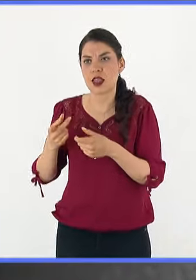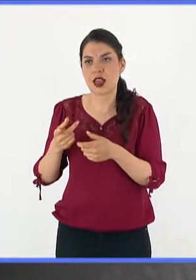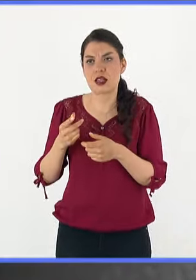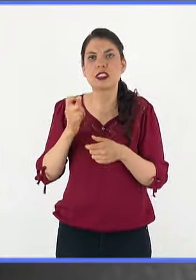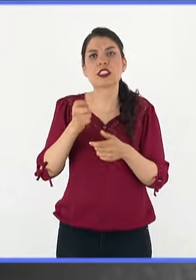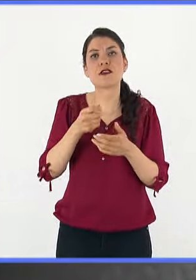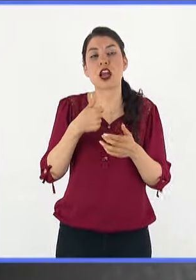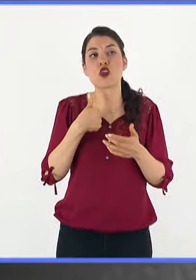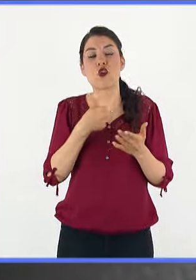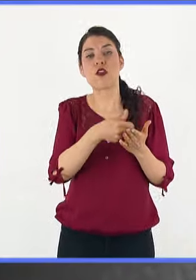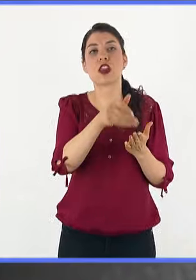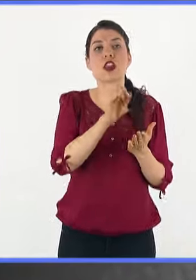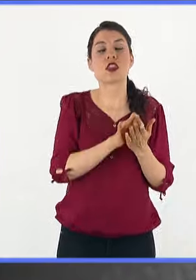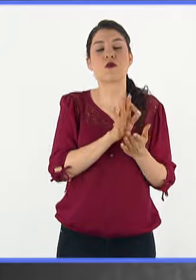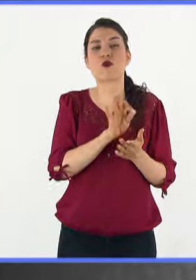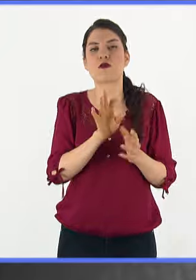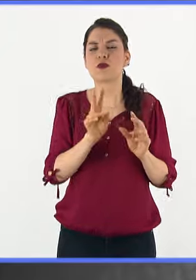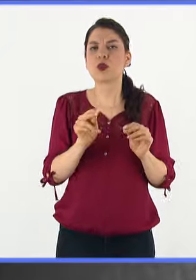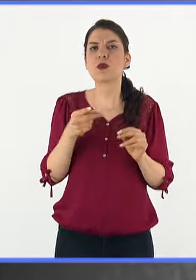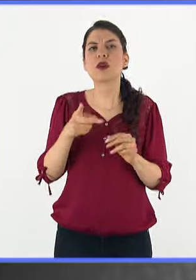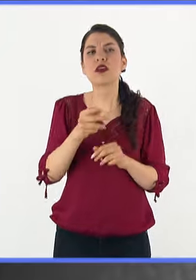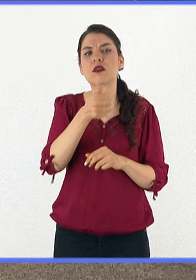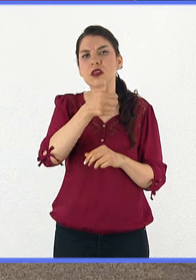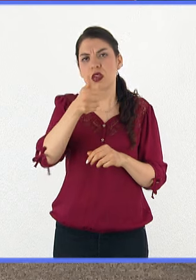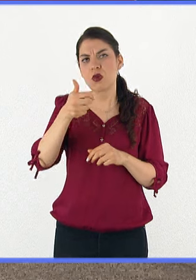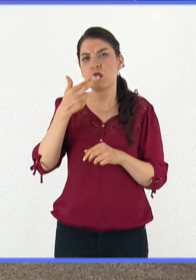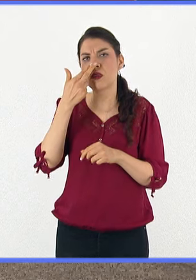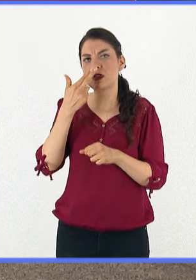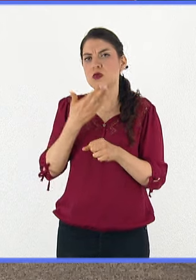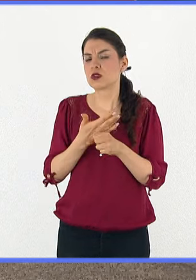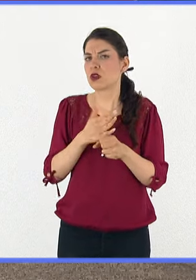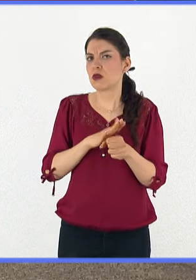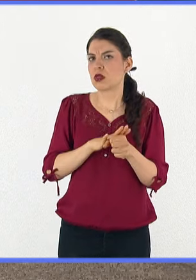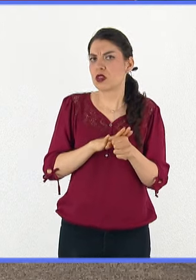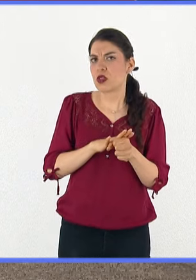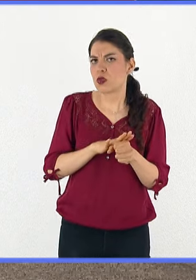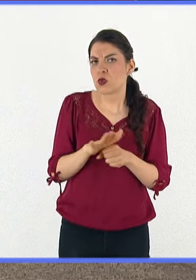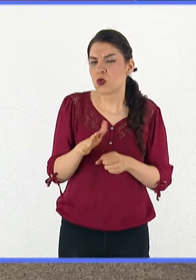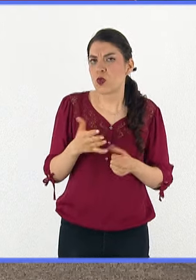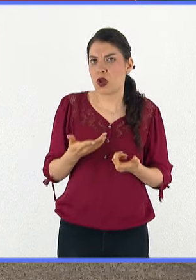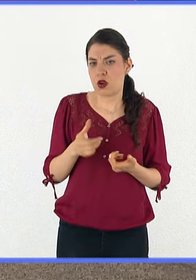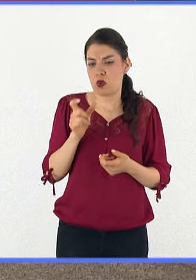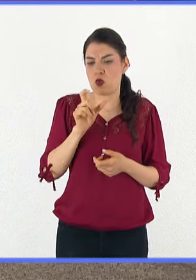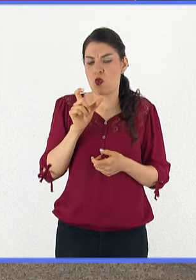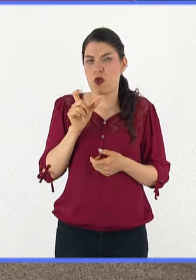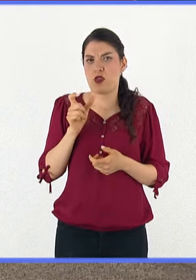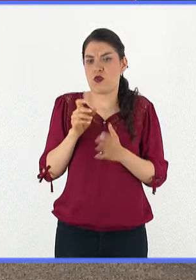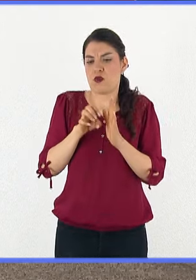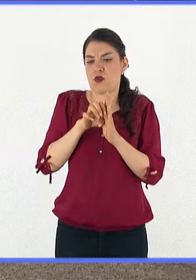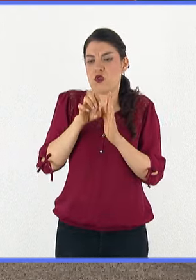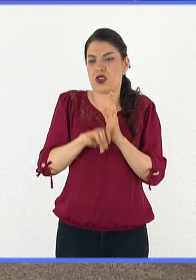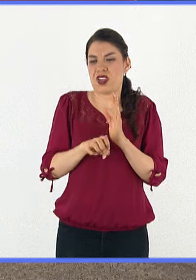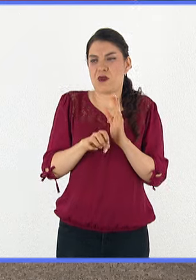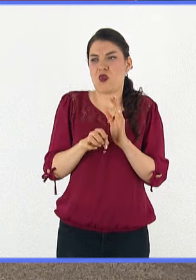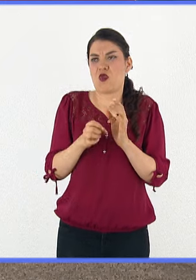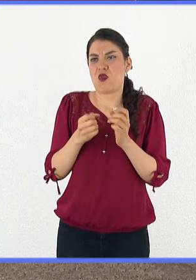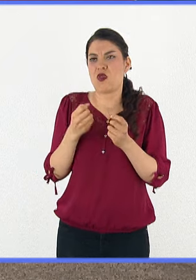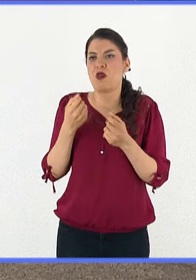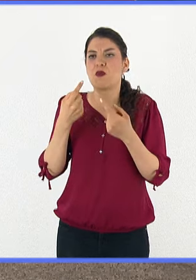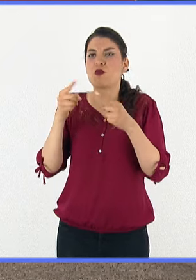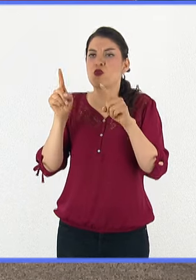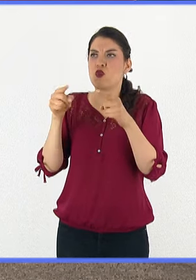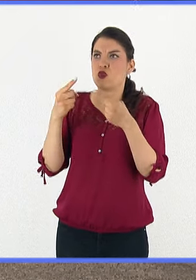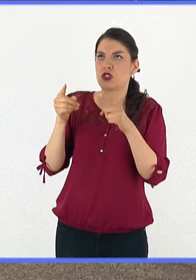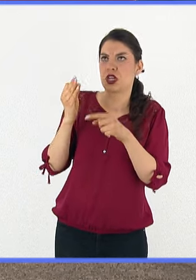heroicas ni mucho menos pero qué tanta responsabilidad tenemos cuando le damos cierto sentido o aceptación a determinado tipo de